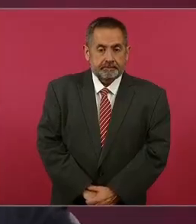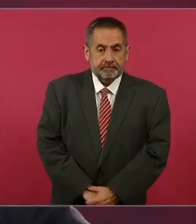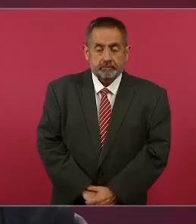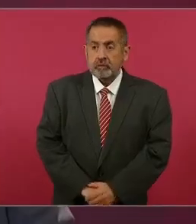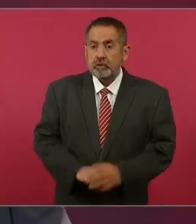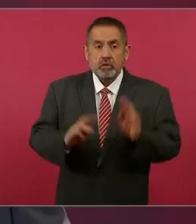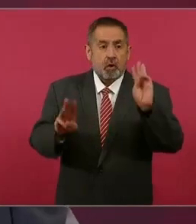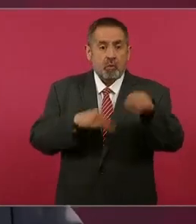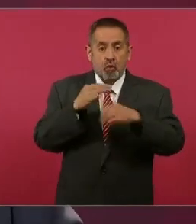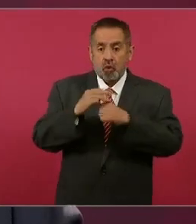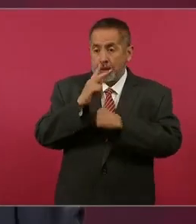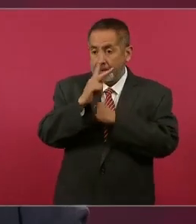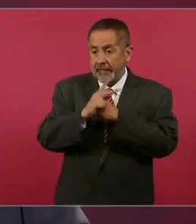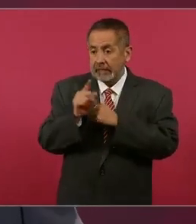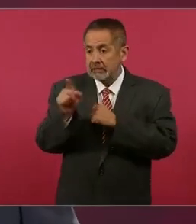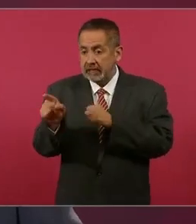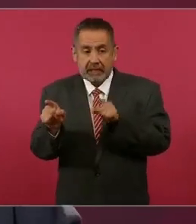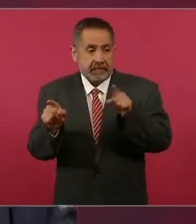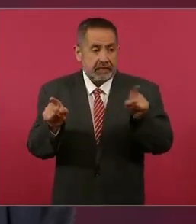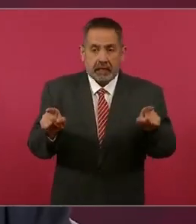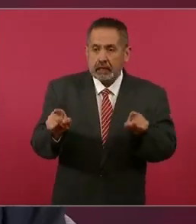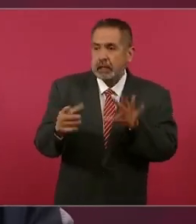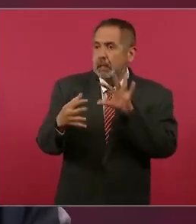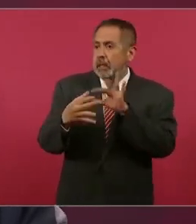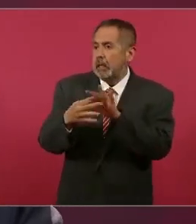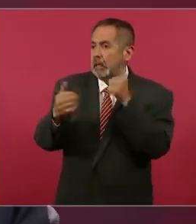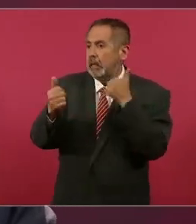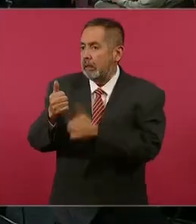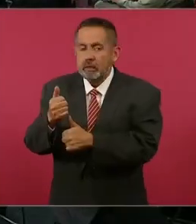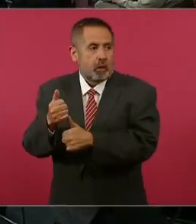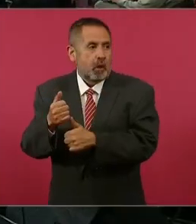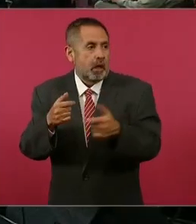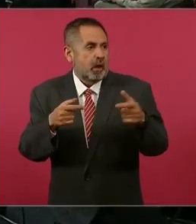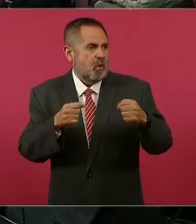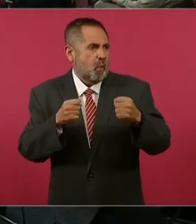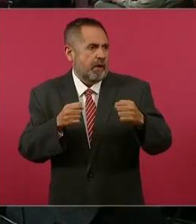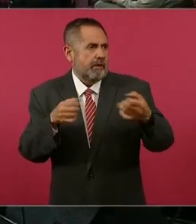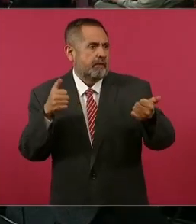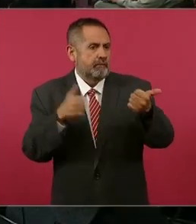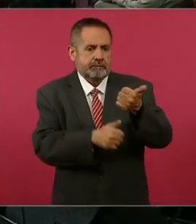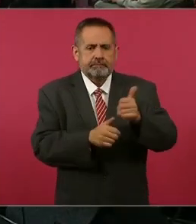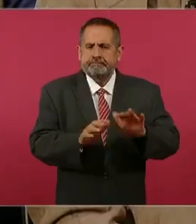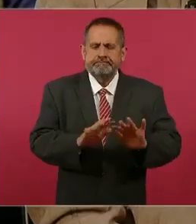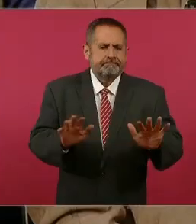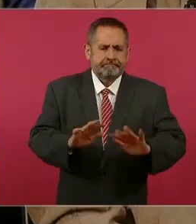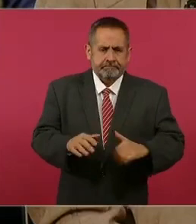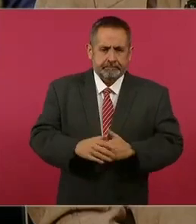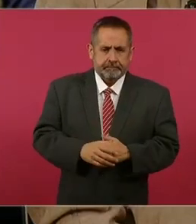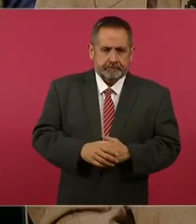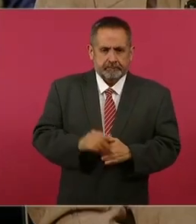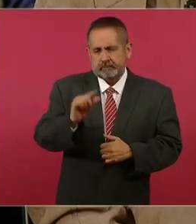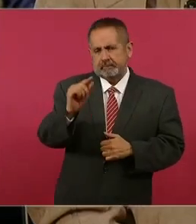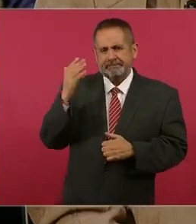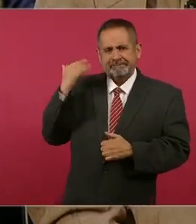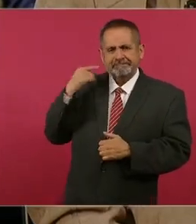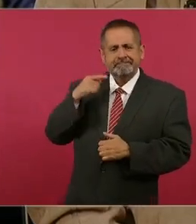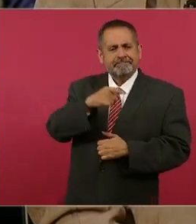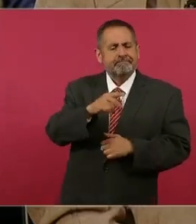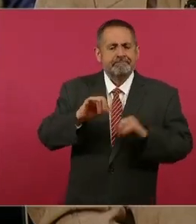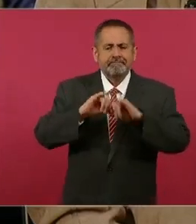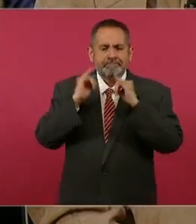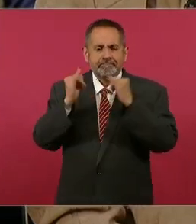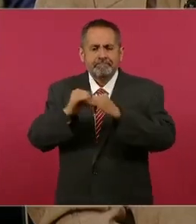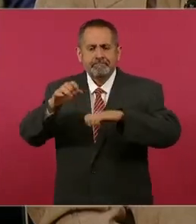del mundo, por poderoso que sea. Hace unos días se reunió con los embajadores para estas